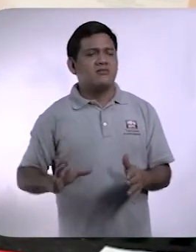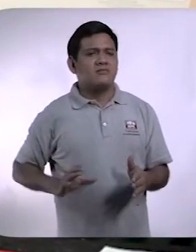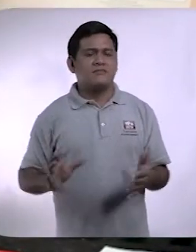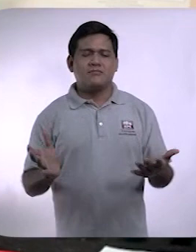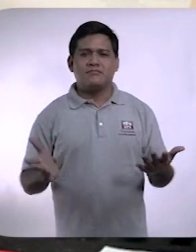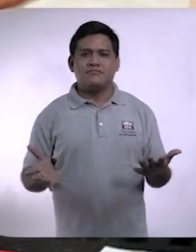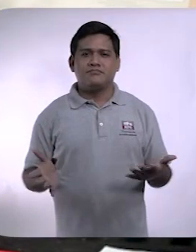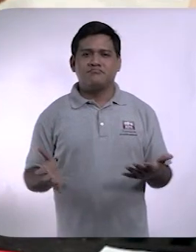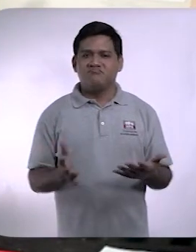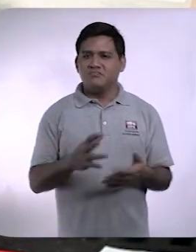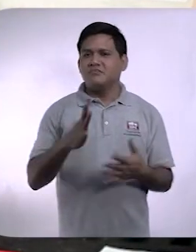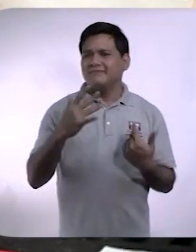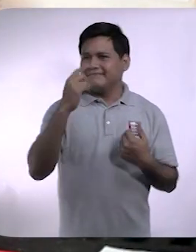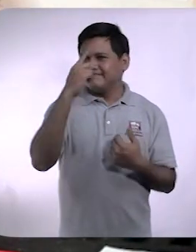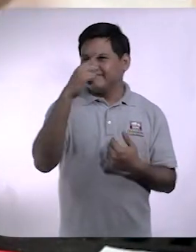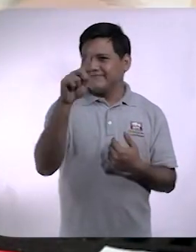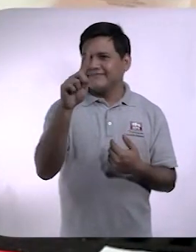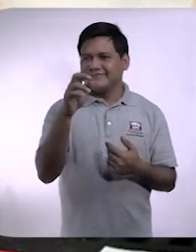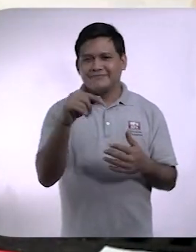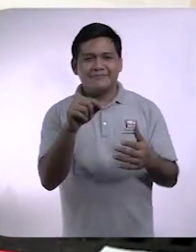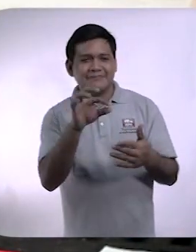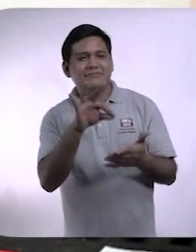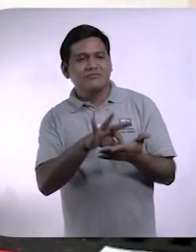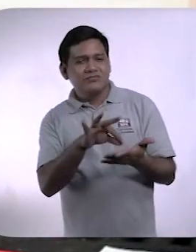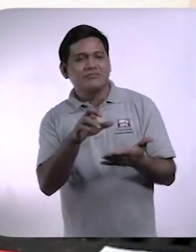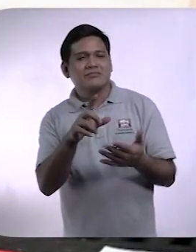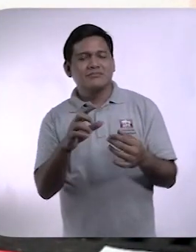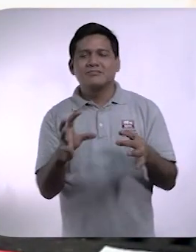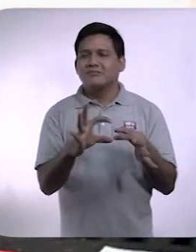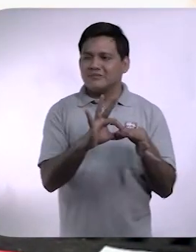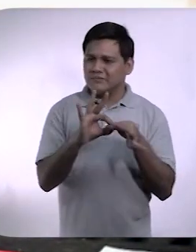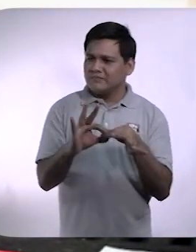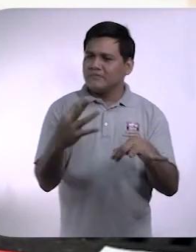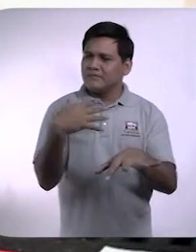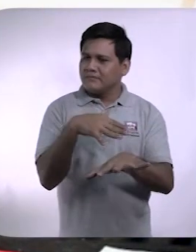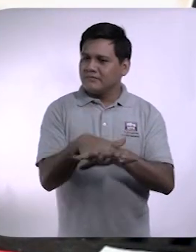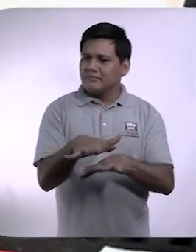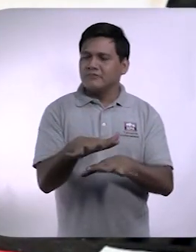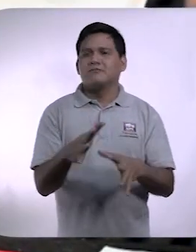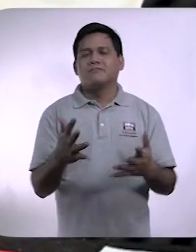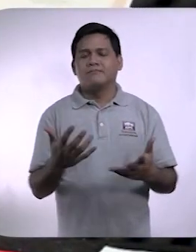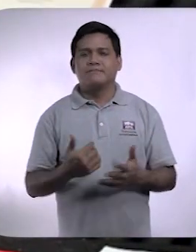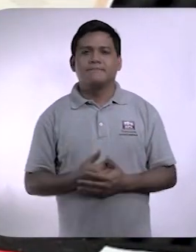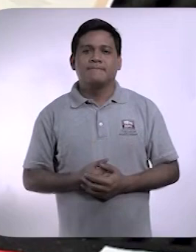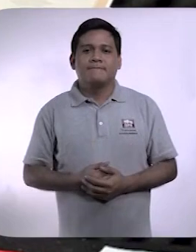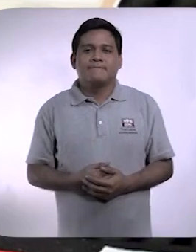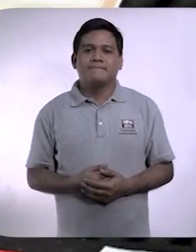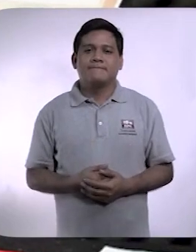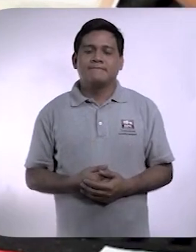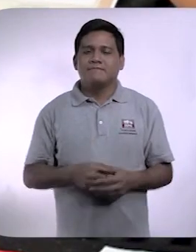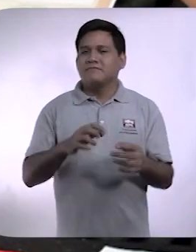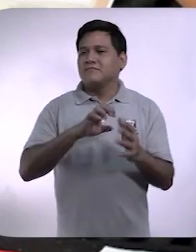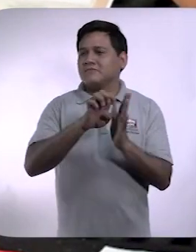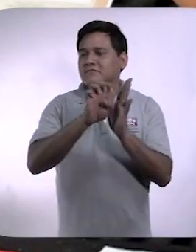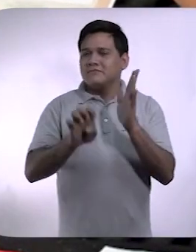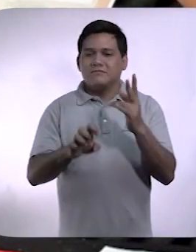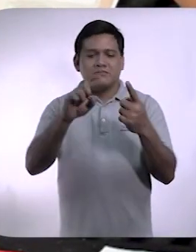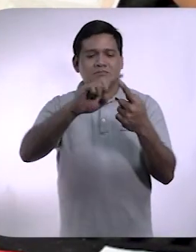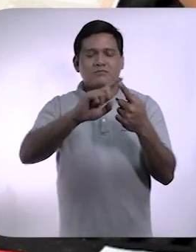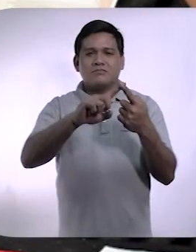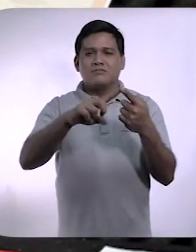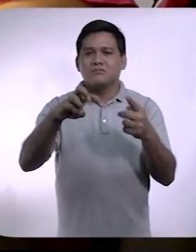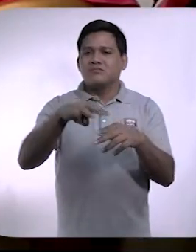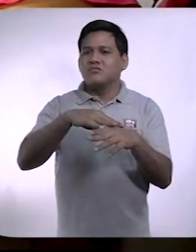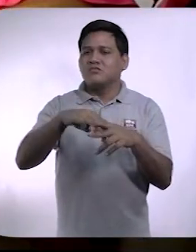Esa es la manera más sencilla de ubicar que existe una coalición. Me va a llevar el nombre, pero va a estar con otro